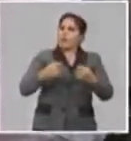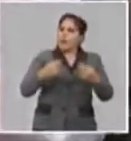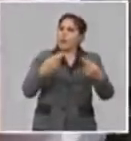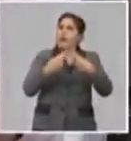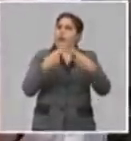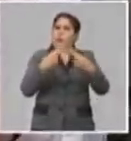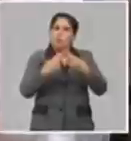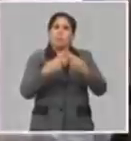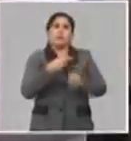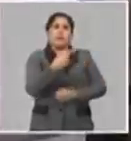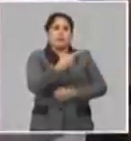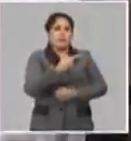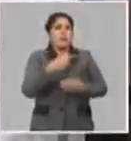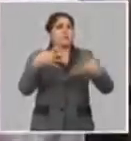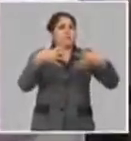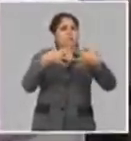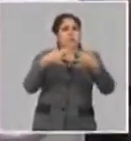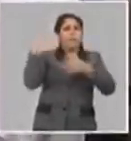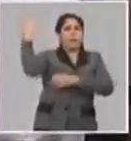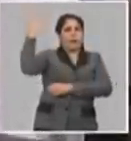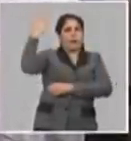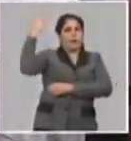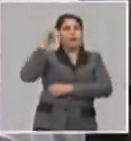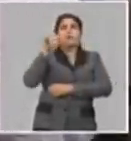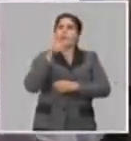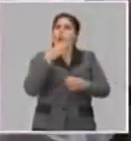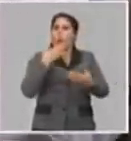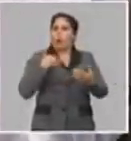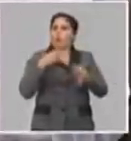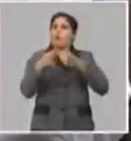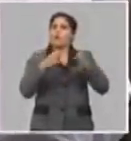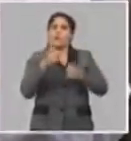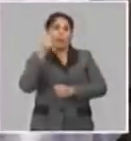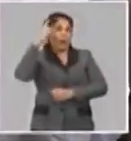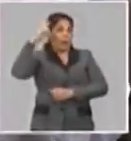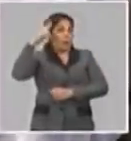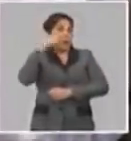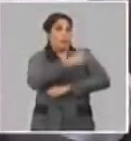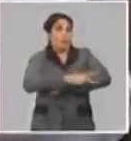entre las medidas que implementamos y el medio ambiente y cómo esto funciona. Recordemos que hay